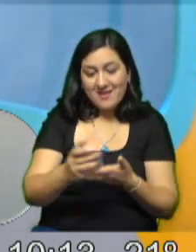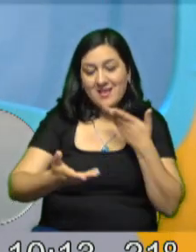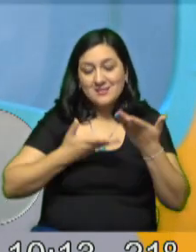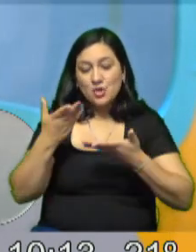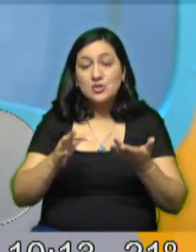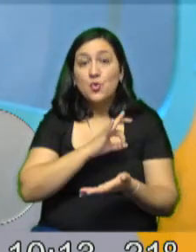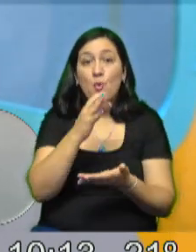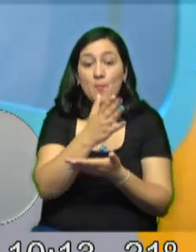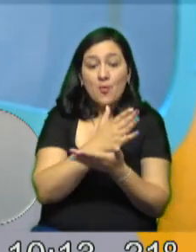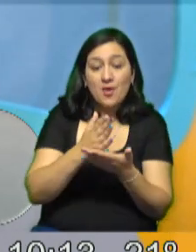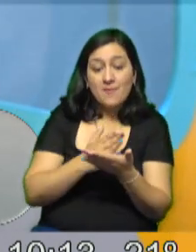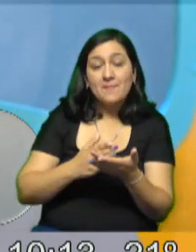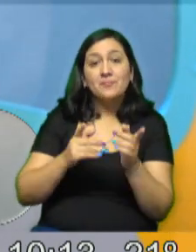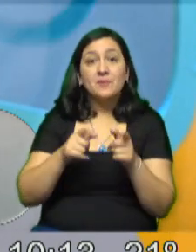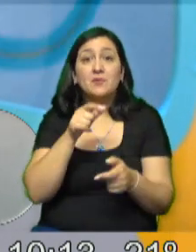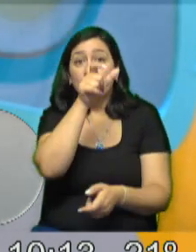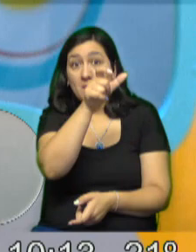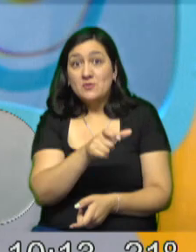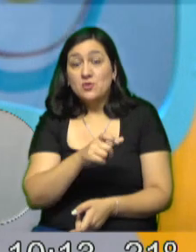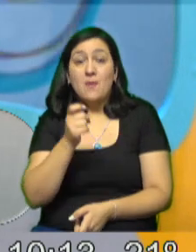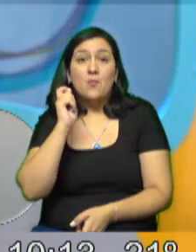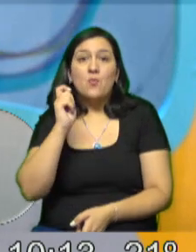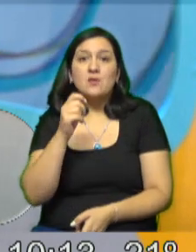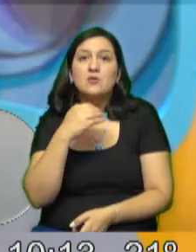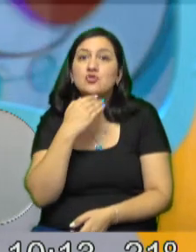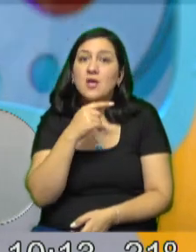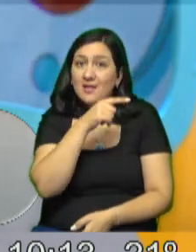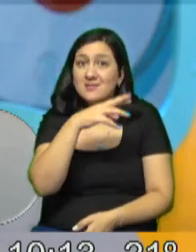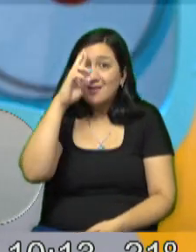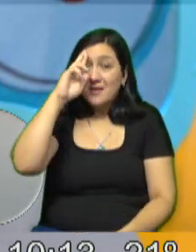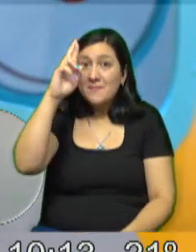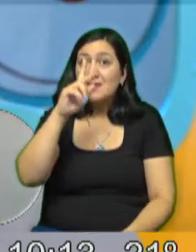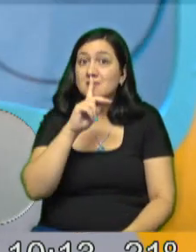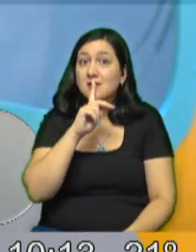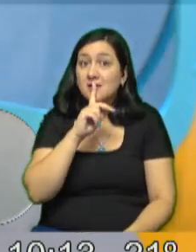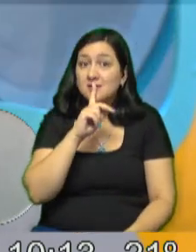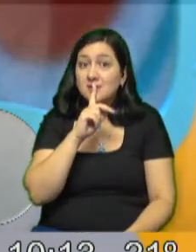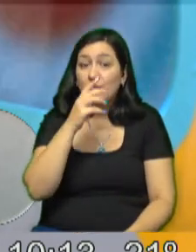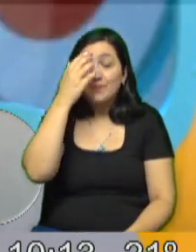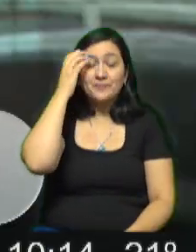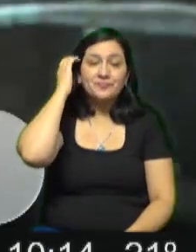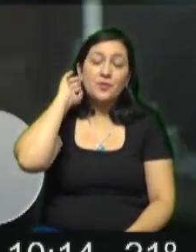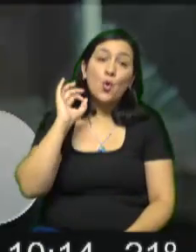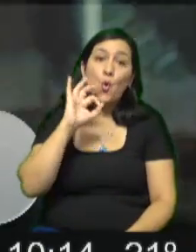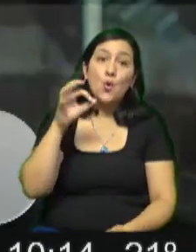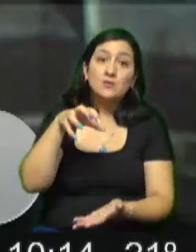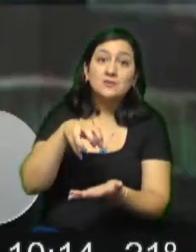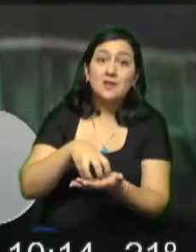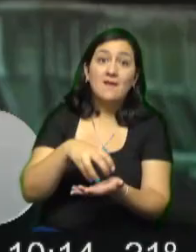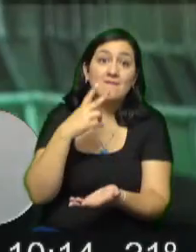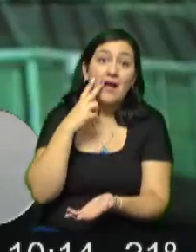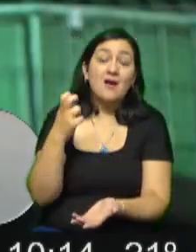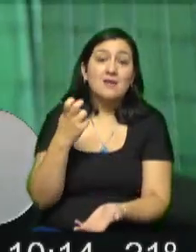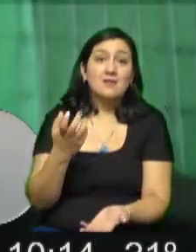el otro, también sos una persona pública. No sé si se te respeta ese silencio, si la propia lógica del bar. Bueno, hay